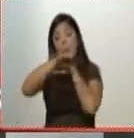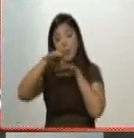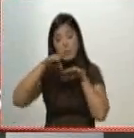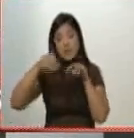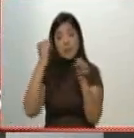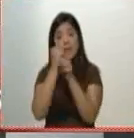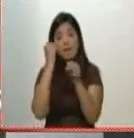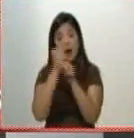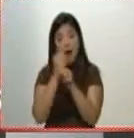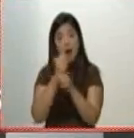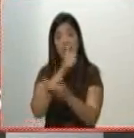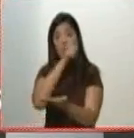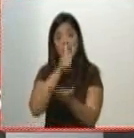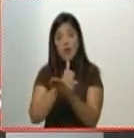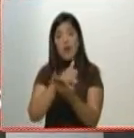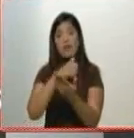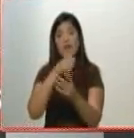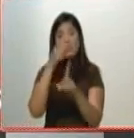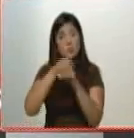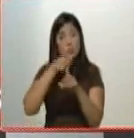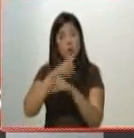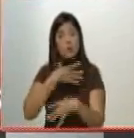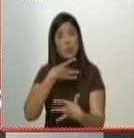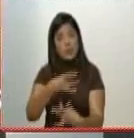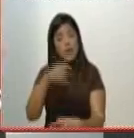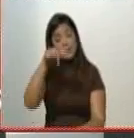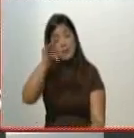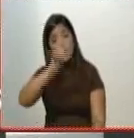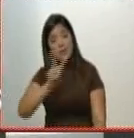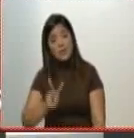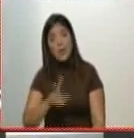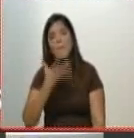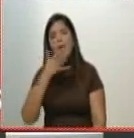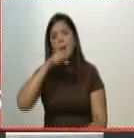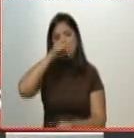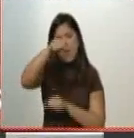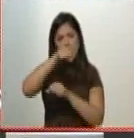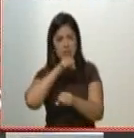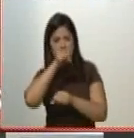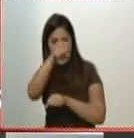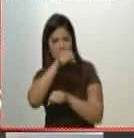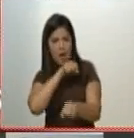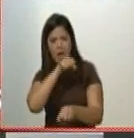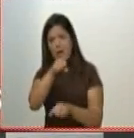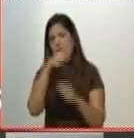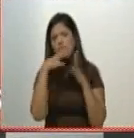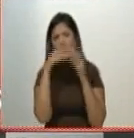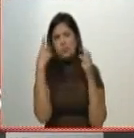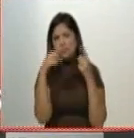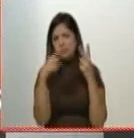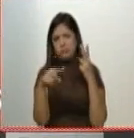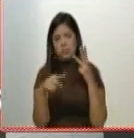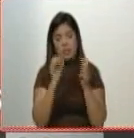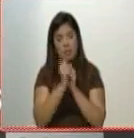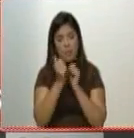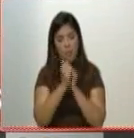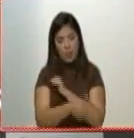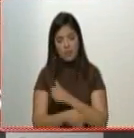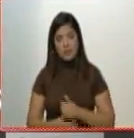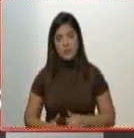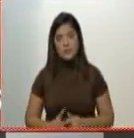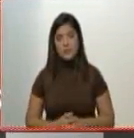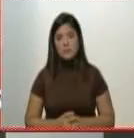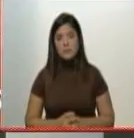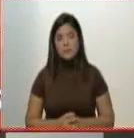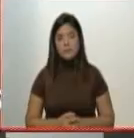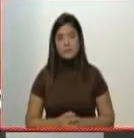los clubes deportivos de combate, que nos interesa mucho trabajar en Venezuela, el boxeo, la lucha, el judo, la esgrima, entre otros deportes que son de